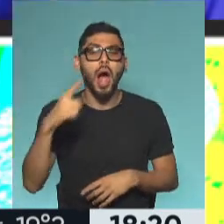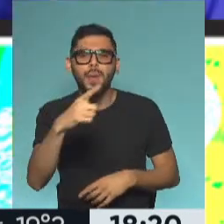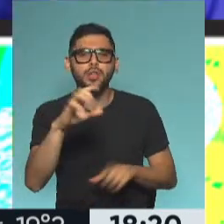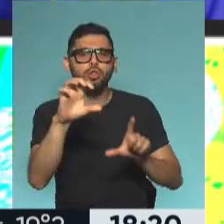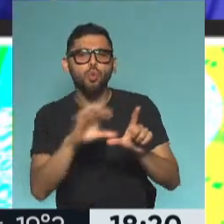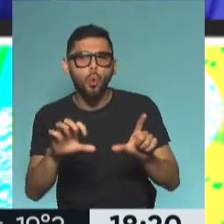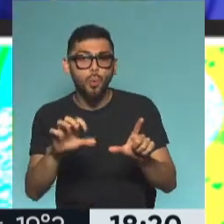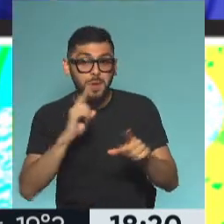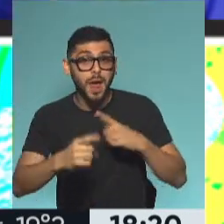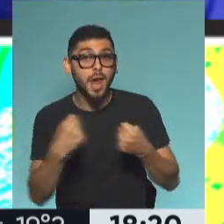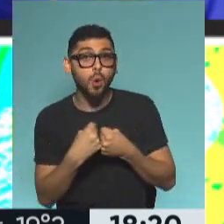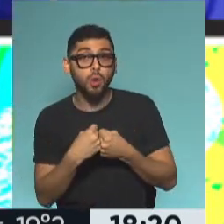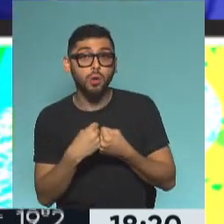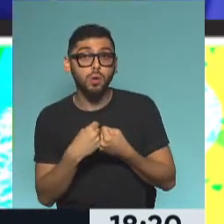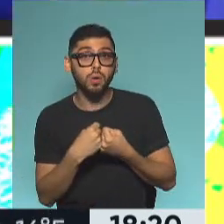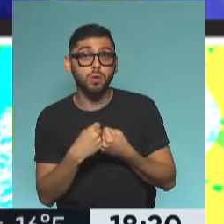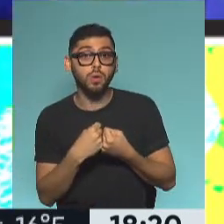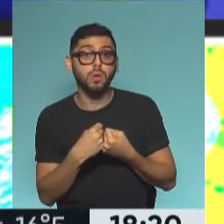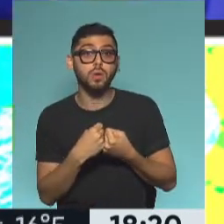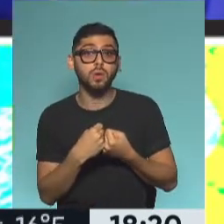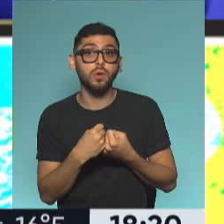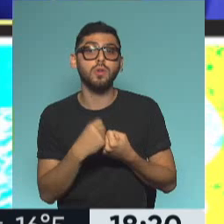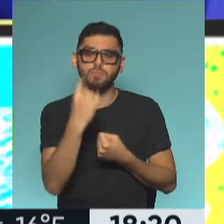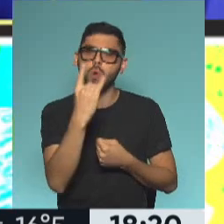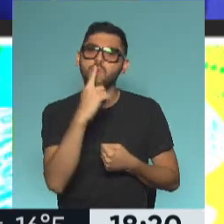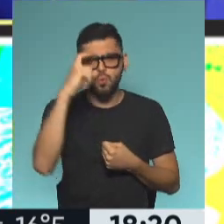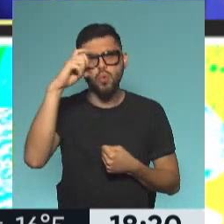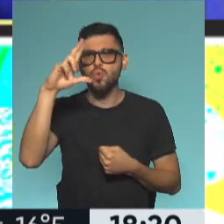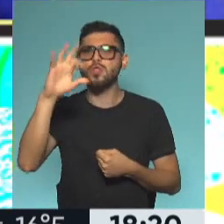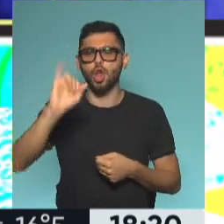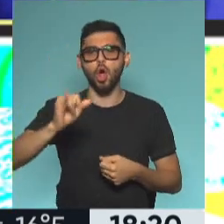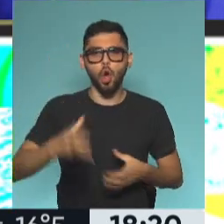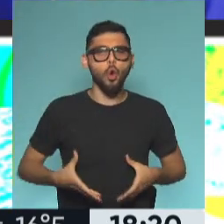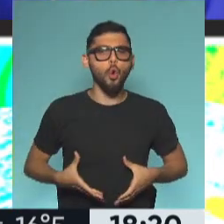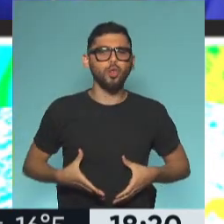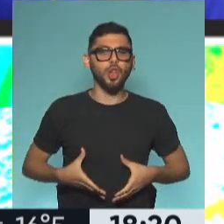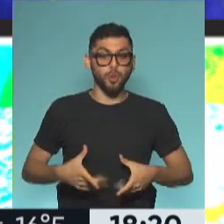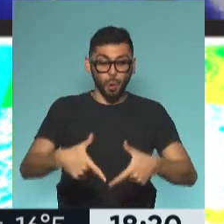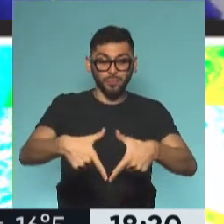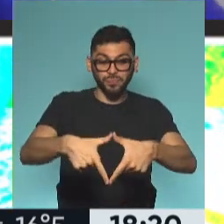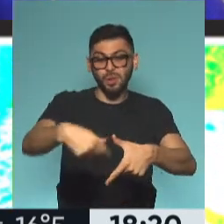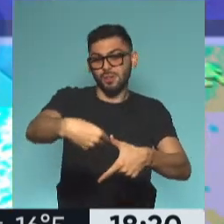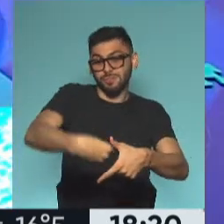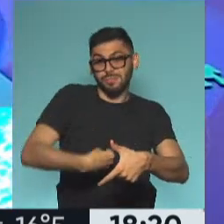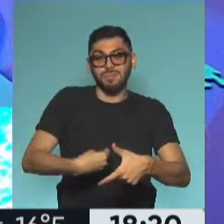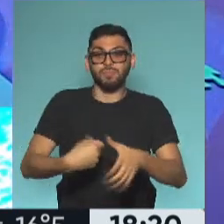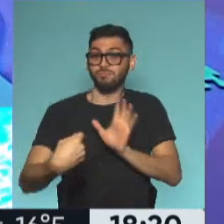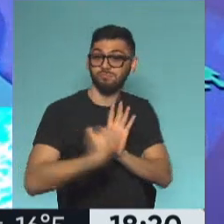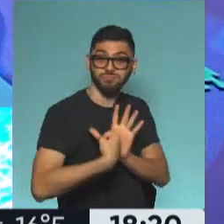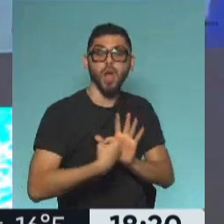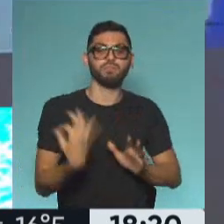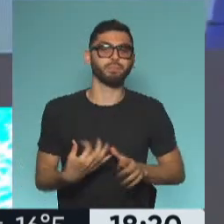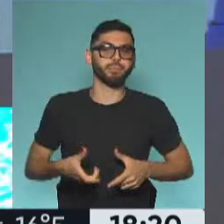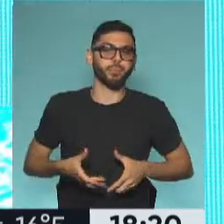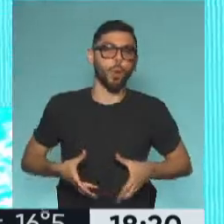Zoom, ¿opinan lo mismo? ¿Sol en Santiago del Estero? Sí. El útero. Pará, Franche, diga la respuesta, no